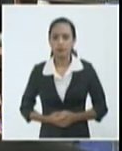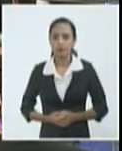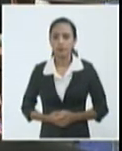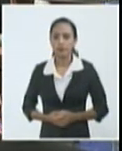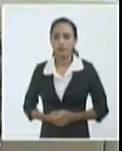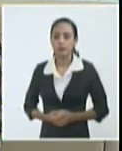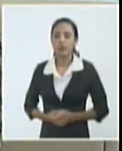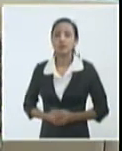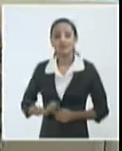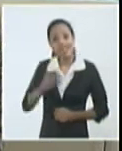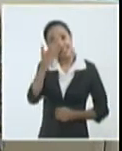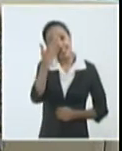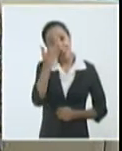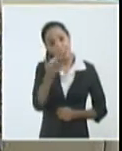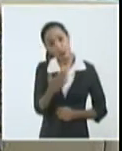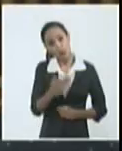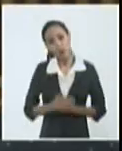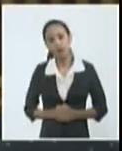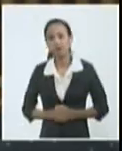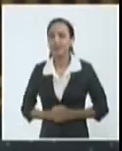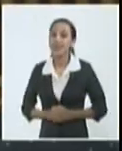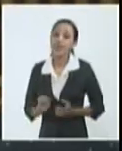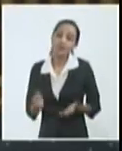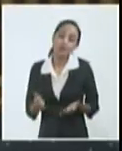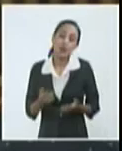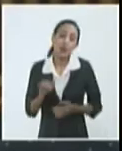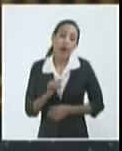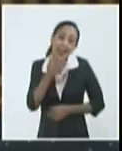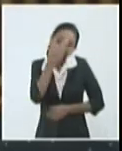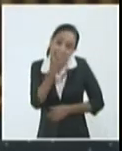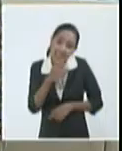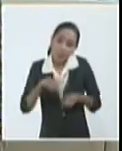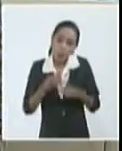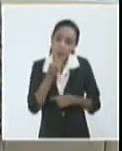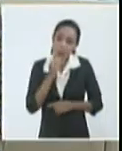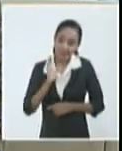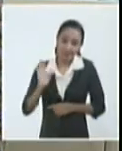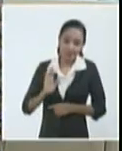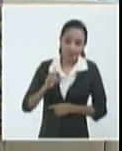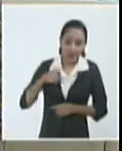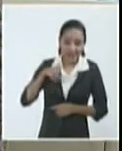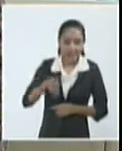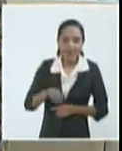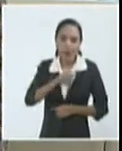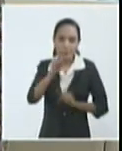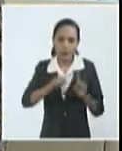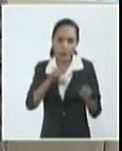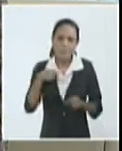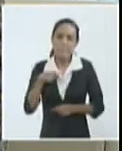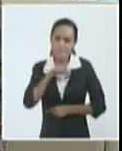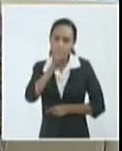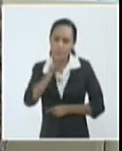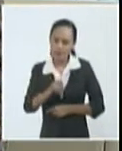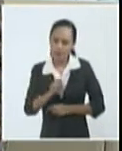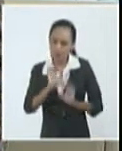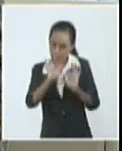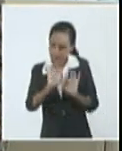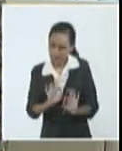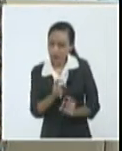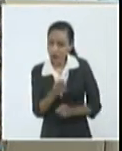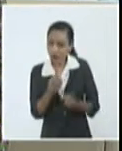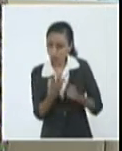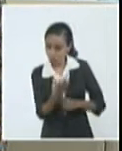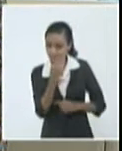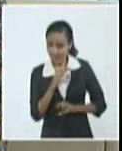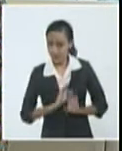y por supuesto, gracias por la oportunidad. Mi pregunta tiene que ver específicamente con algo que usted ha dicho.